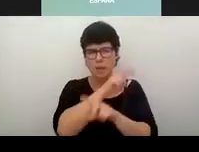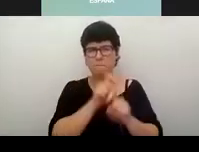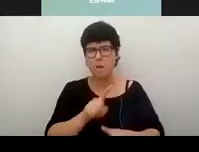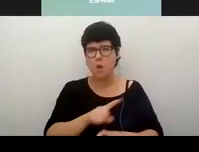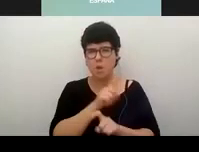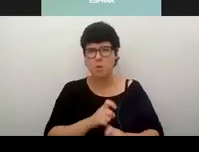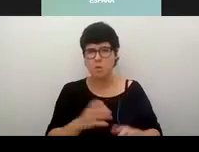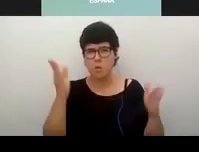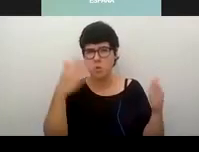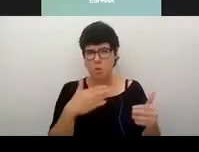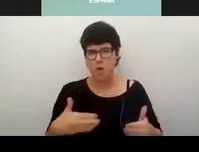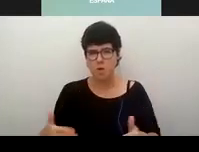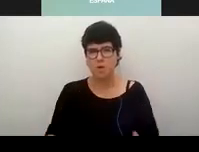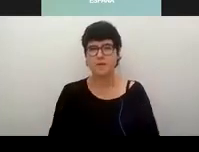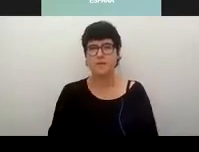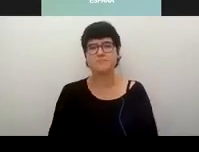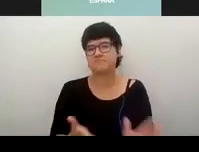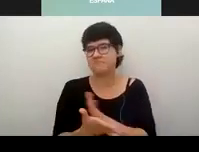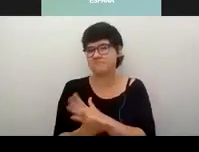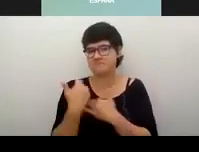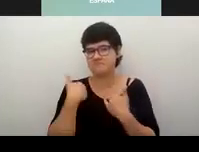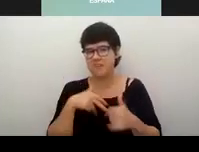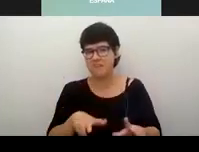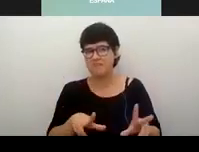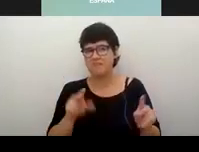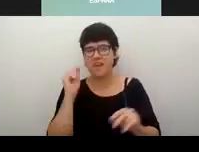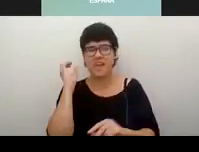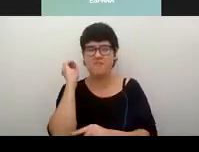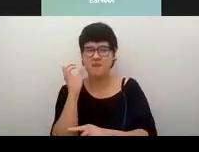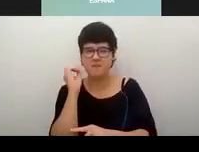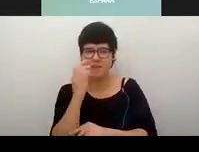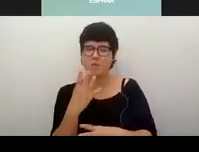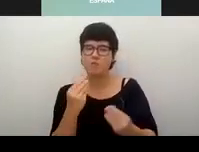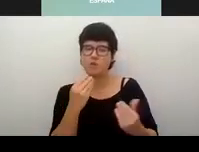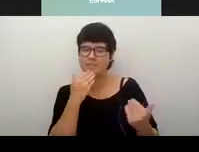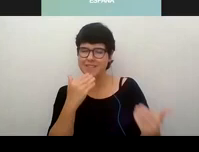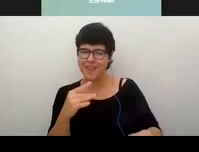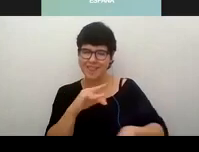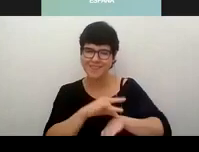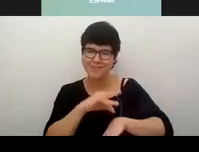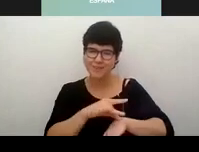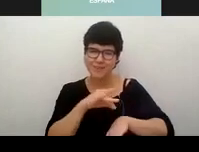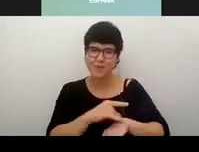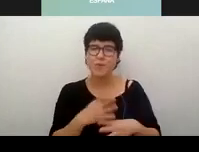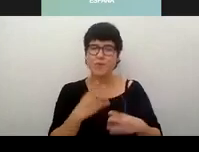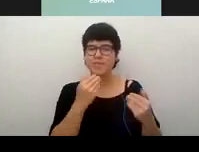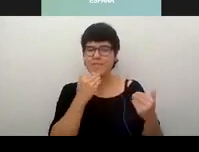Así que ya podemos dar por terminado este webinario. Muchas gracias, doctor. Muchísimas gracias a vosotros.